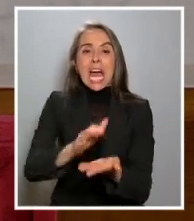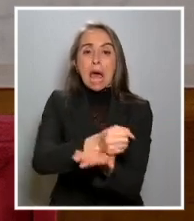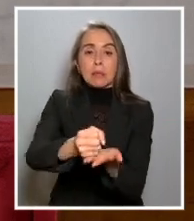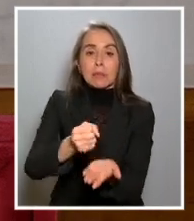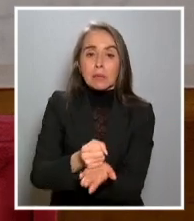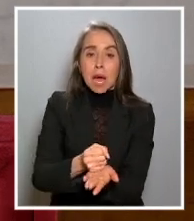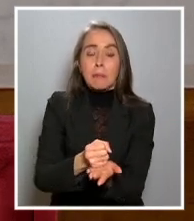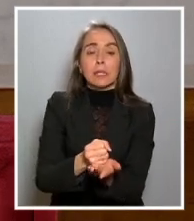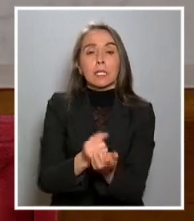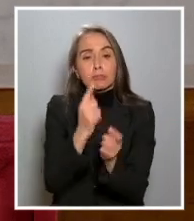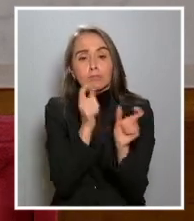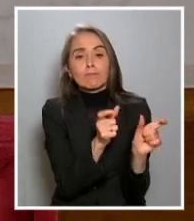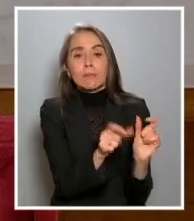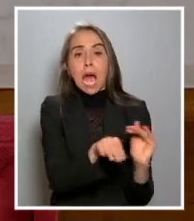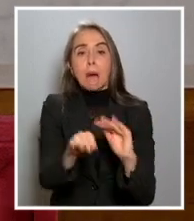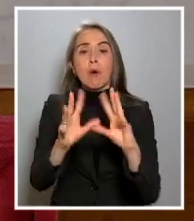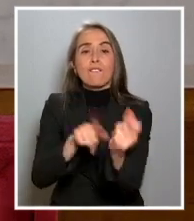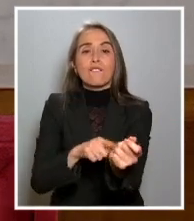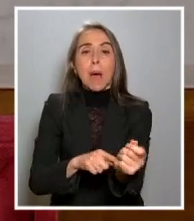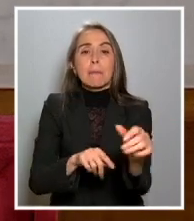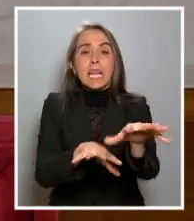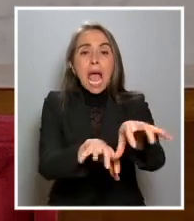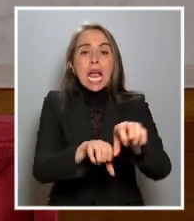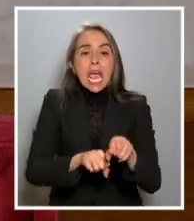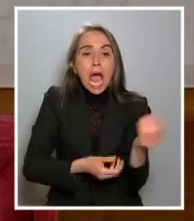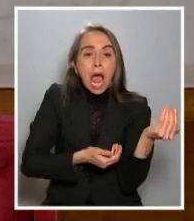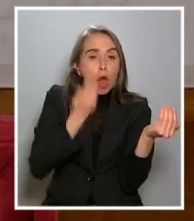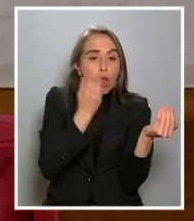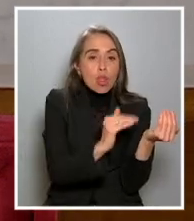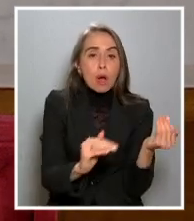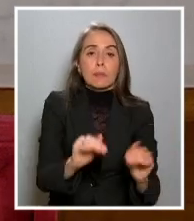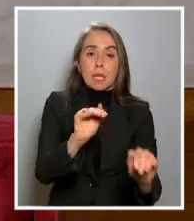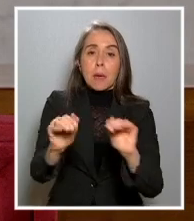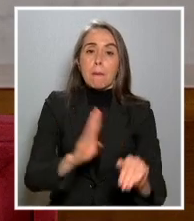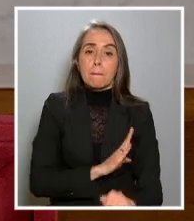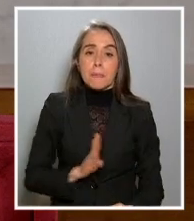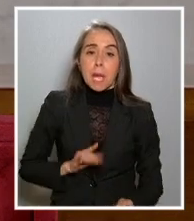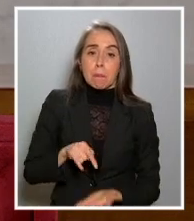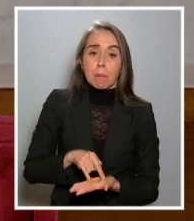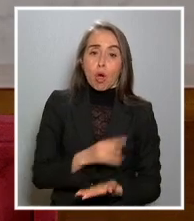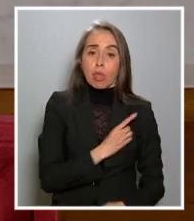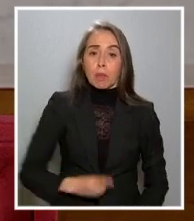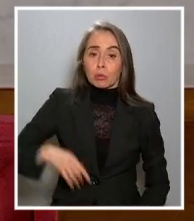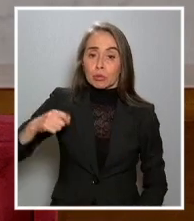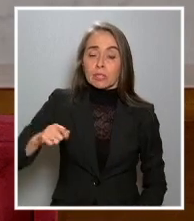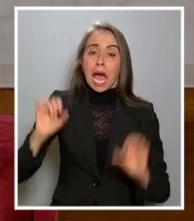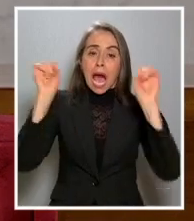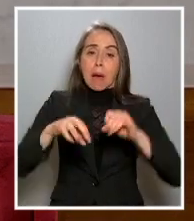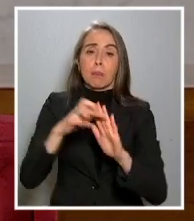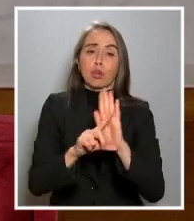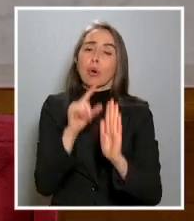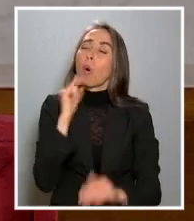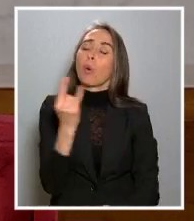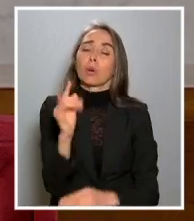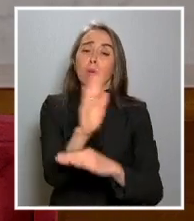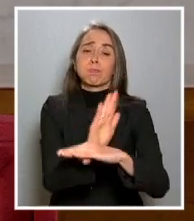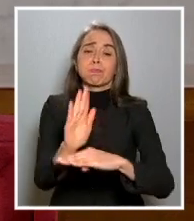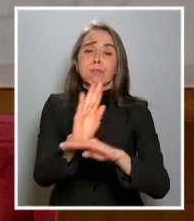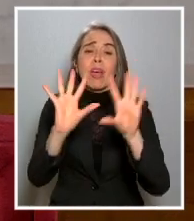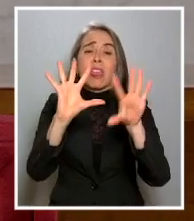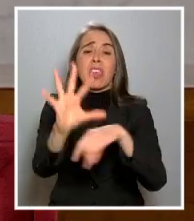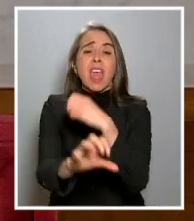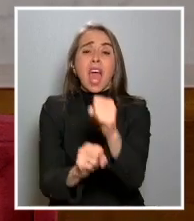con un adecuado seguimiento y apoyo a las familias adoptivas. Llamo al Congreso encarecidamente a aprobar este proyecto con urgencia que lleva más de 10